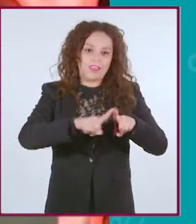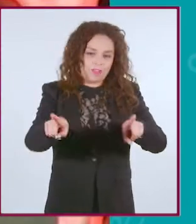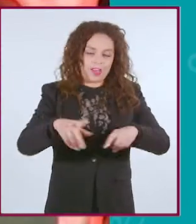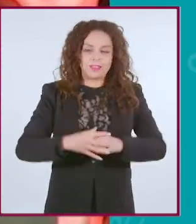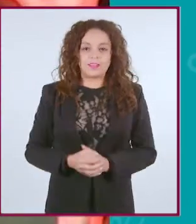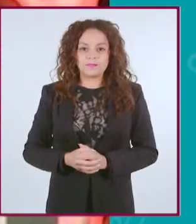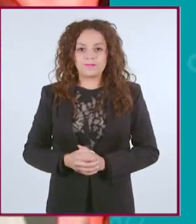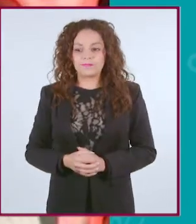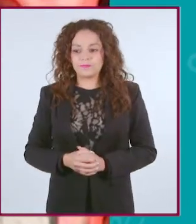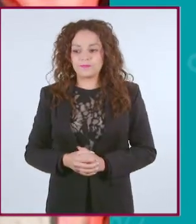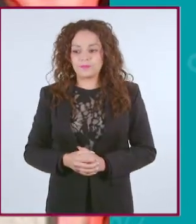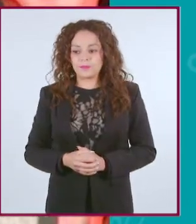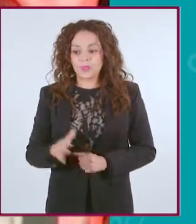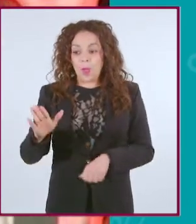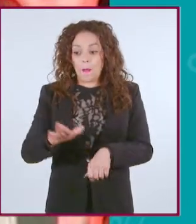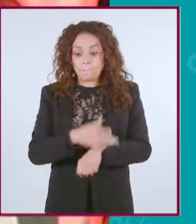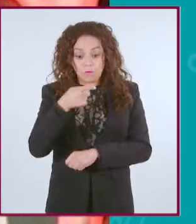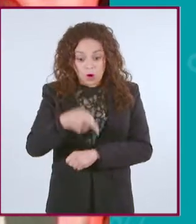de aquí